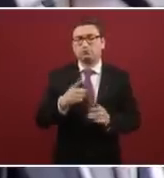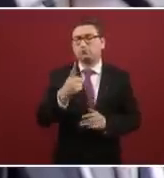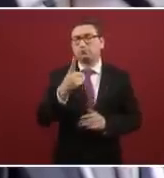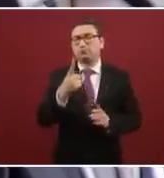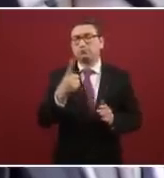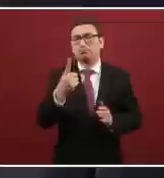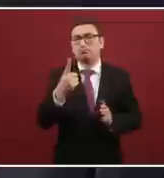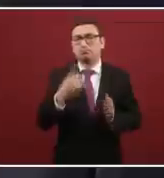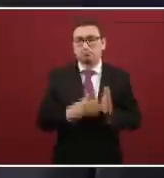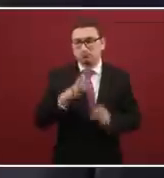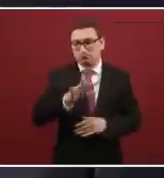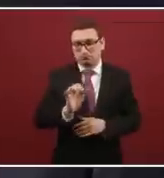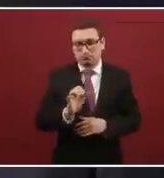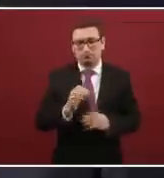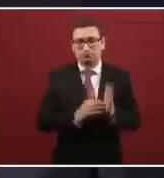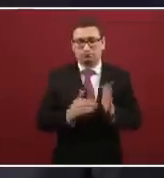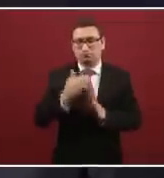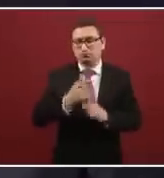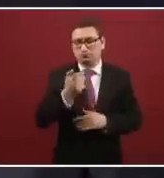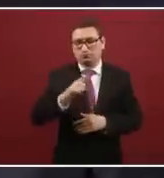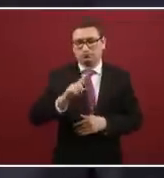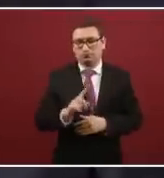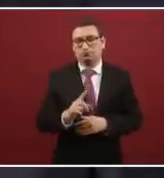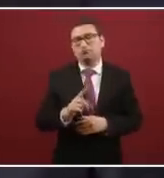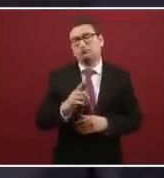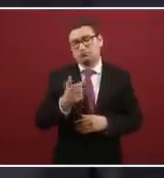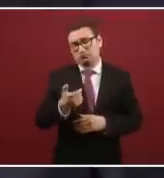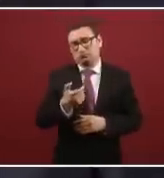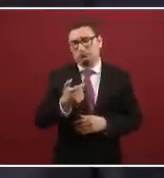pesos anuales. Sí, en eso